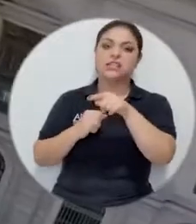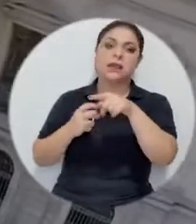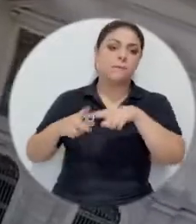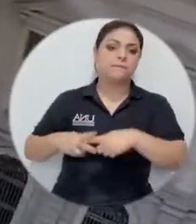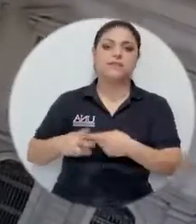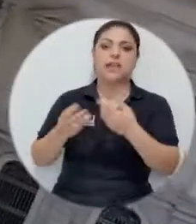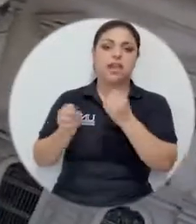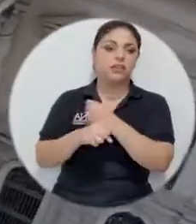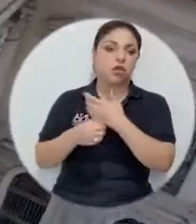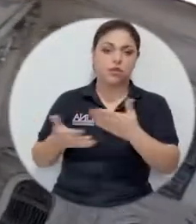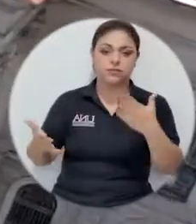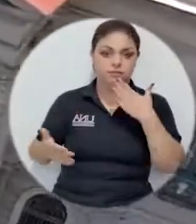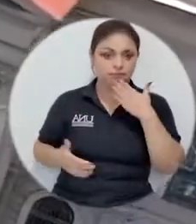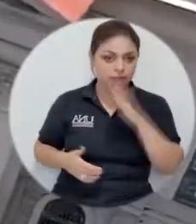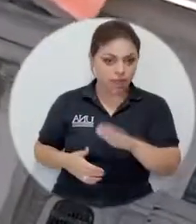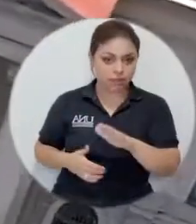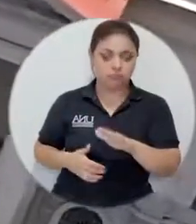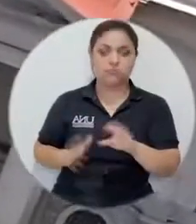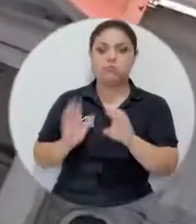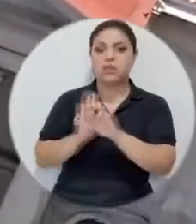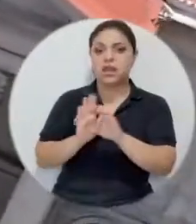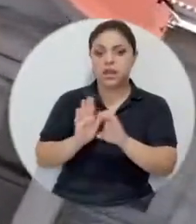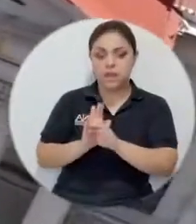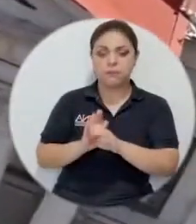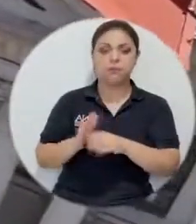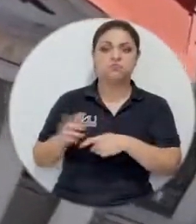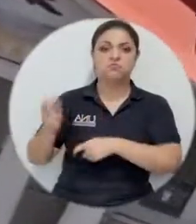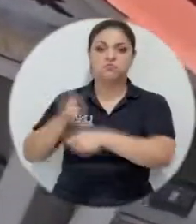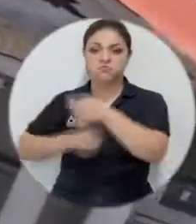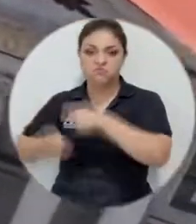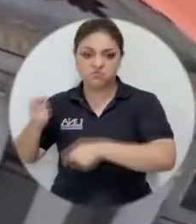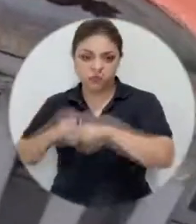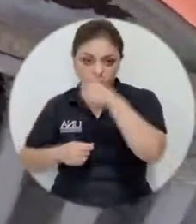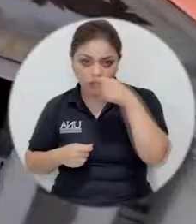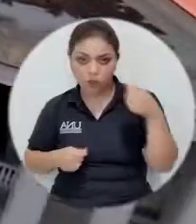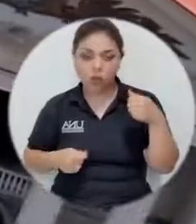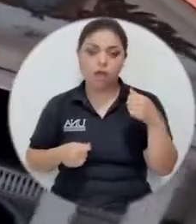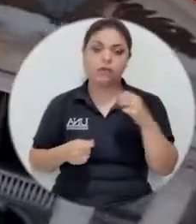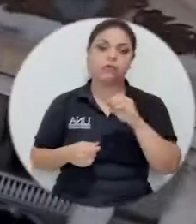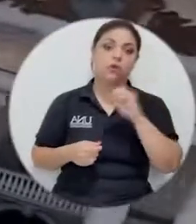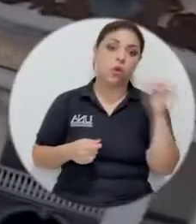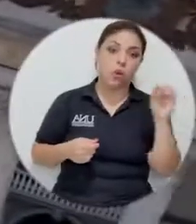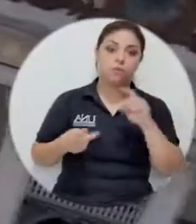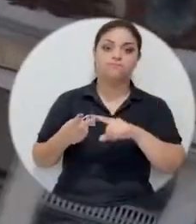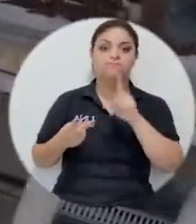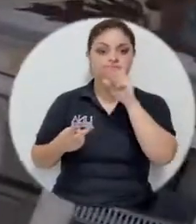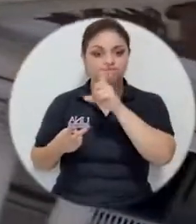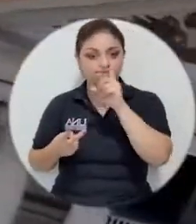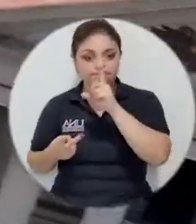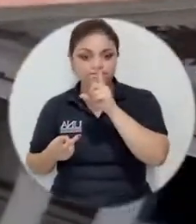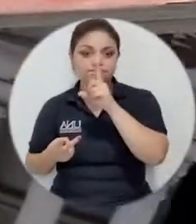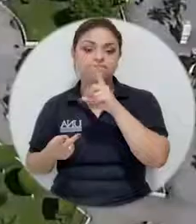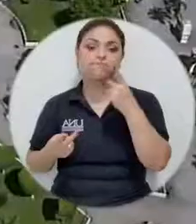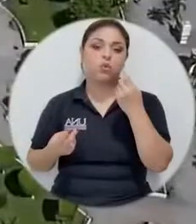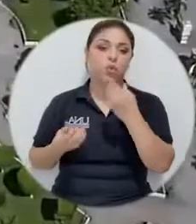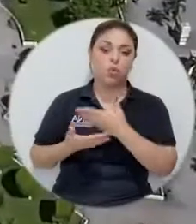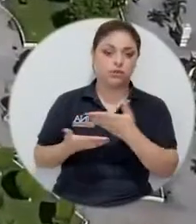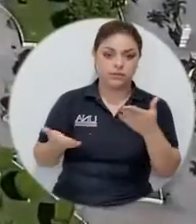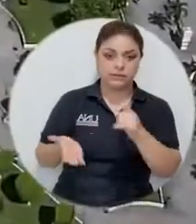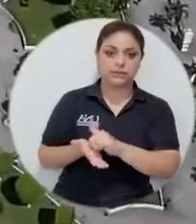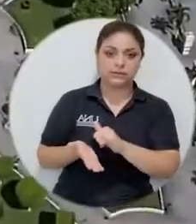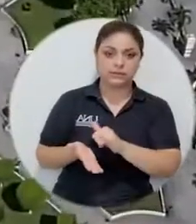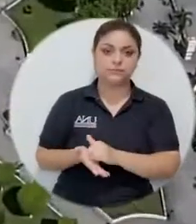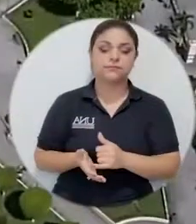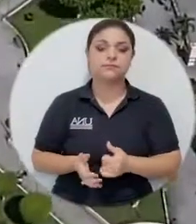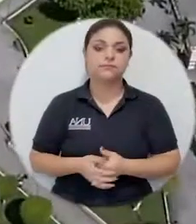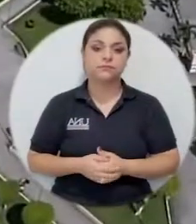otras delincuencias, ya sea trata de drogas o bien prostitución y cosas de ese